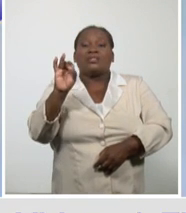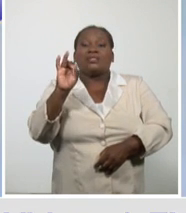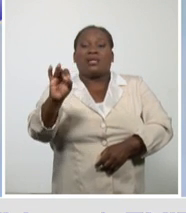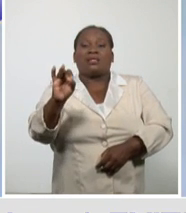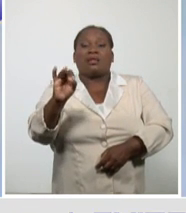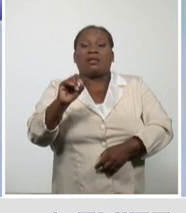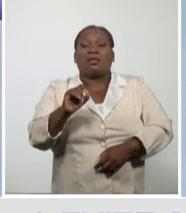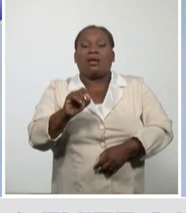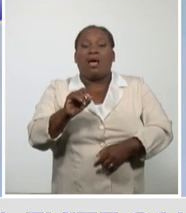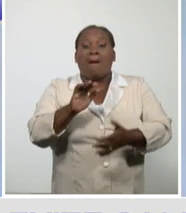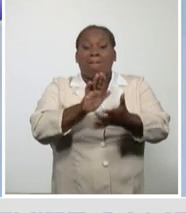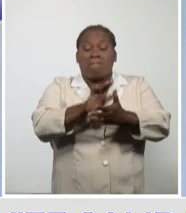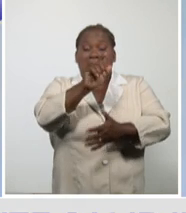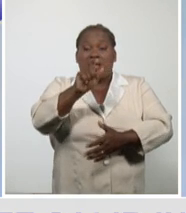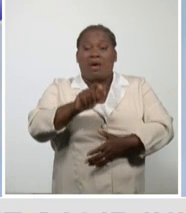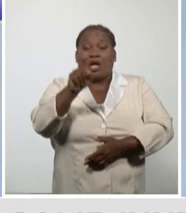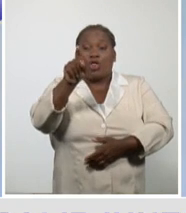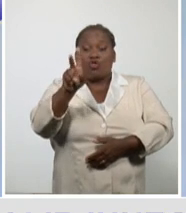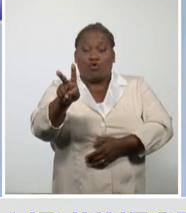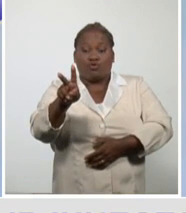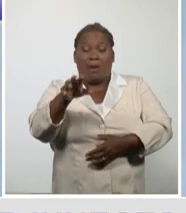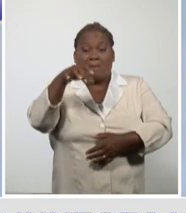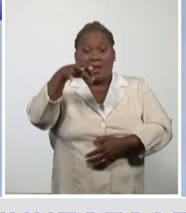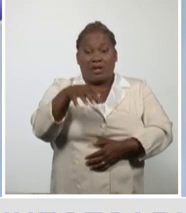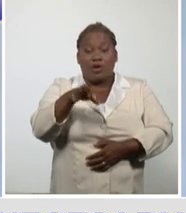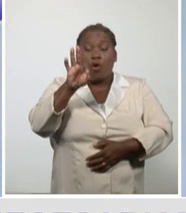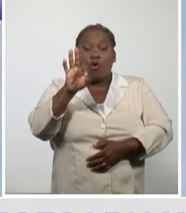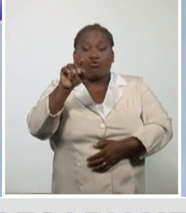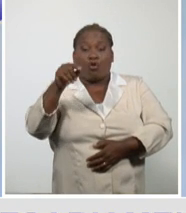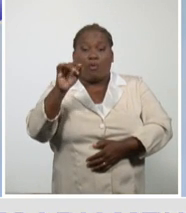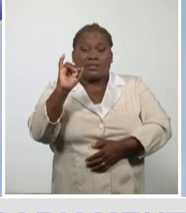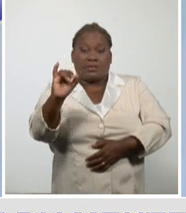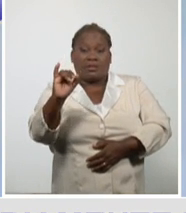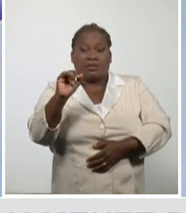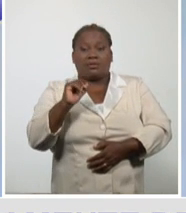13,7, Mayabeque con 12, Pinar del Río con 8,6,